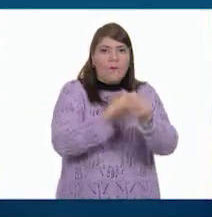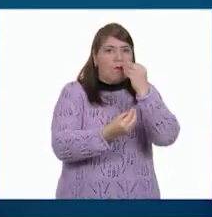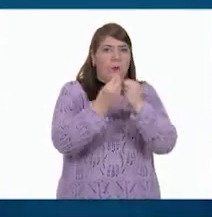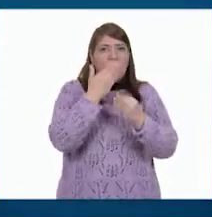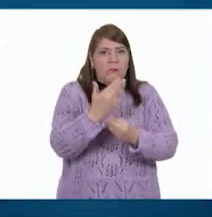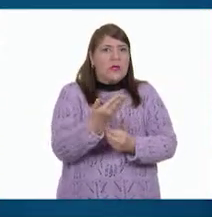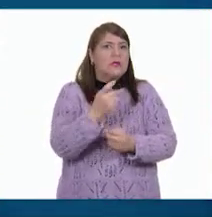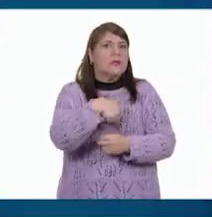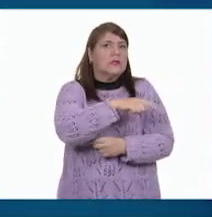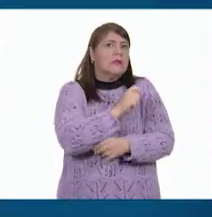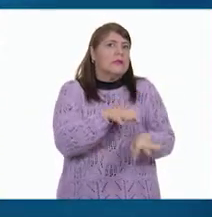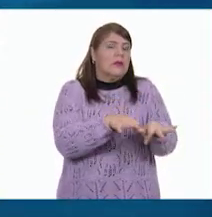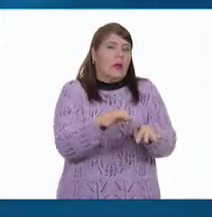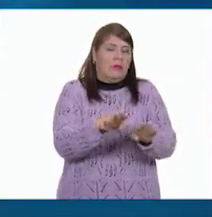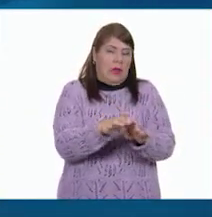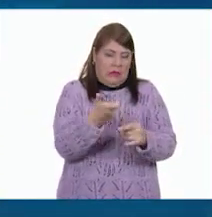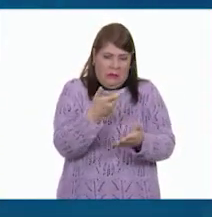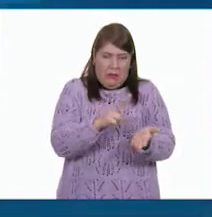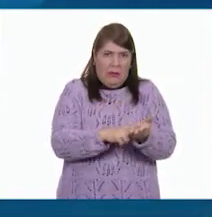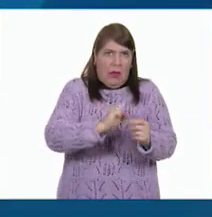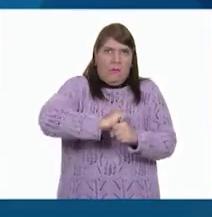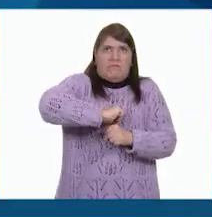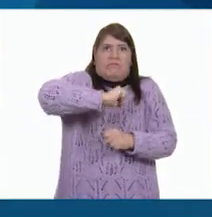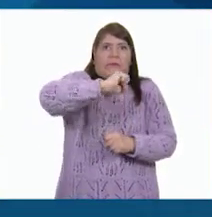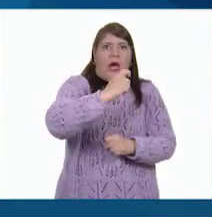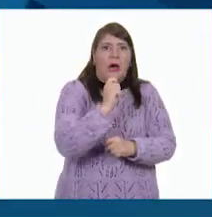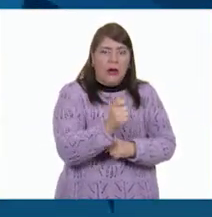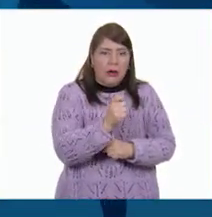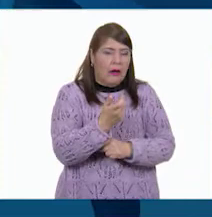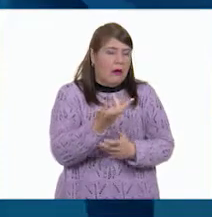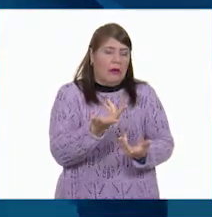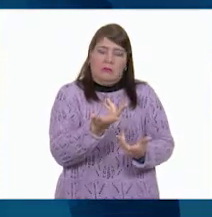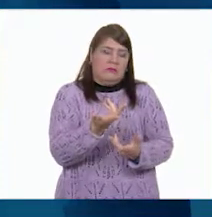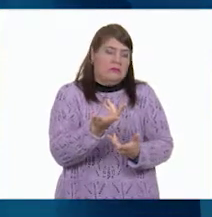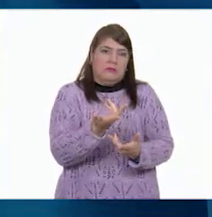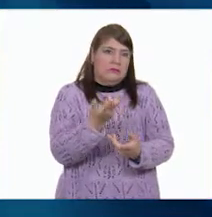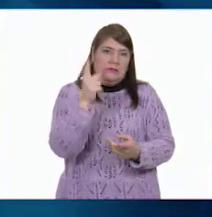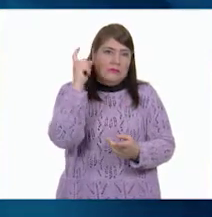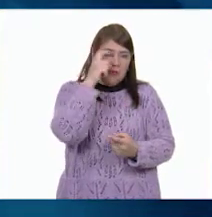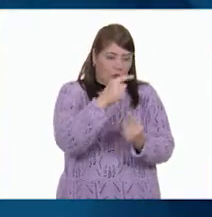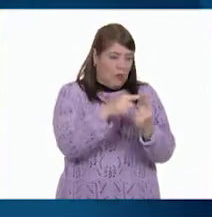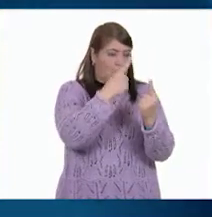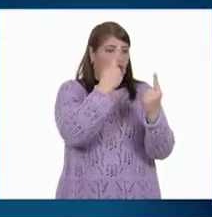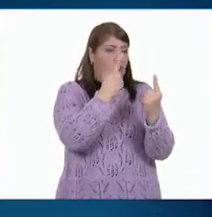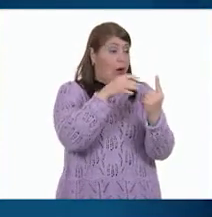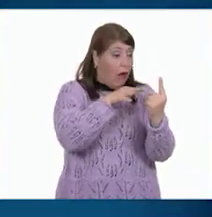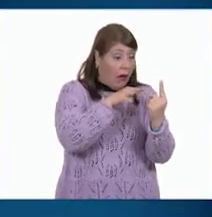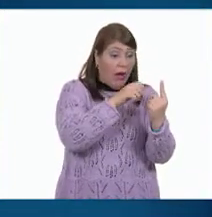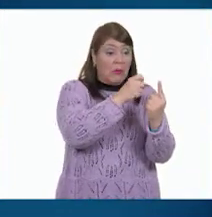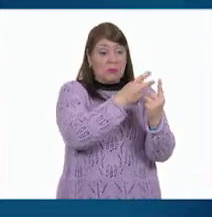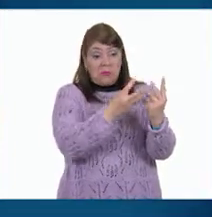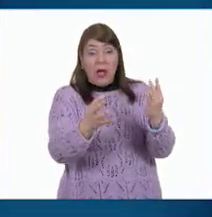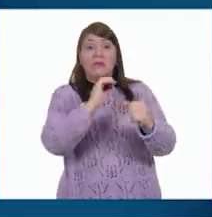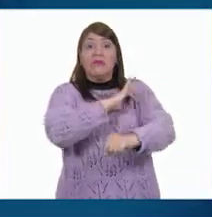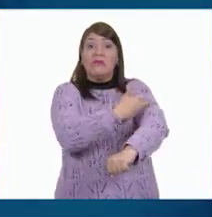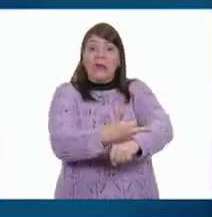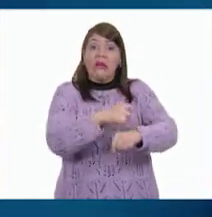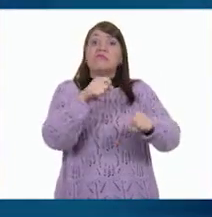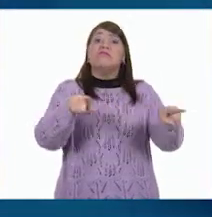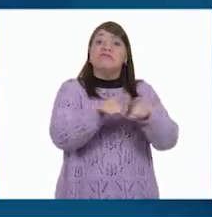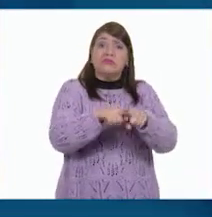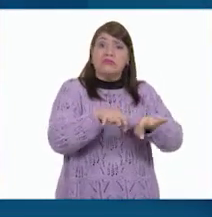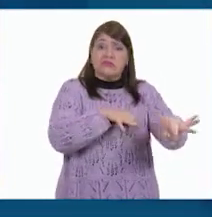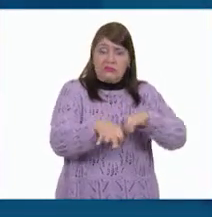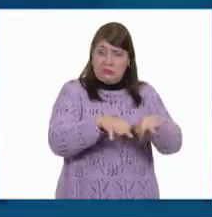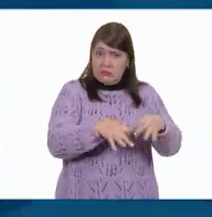básica. Con esos precios era necesario que un peón trabajara y que también toda su familia lo hiciera.